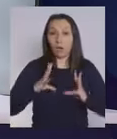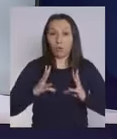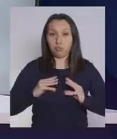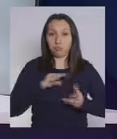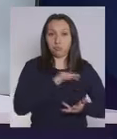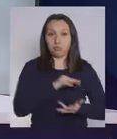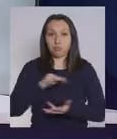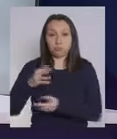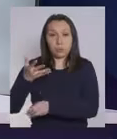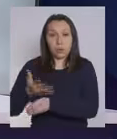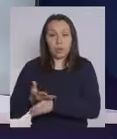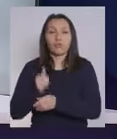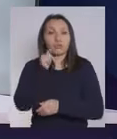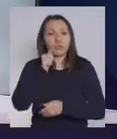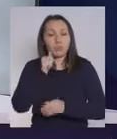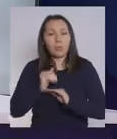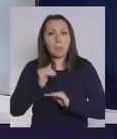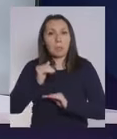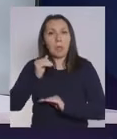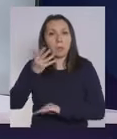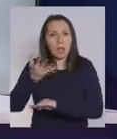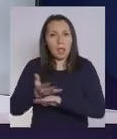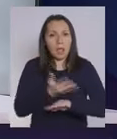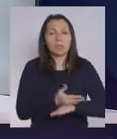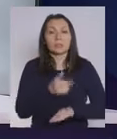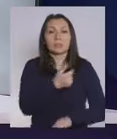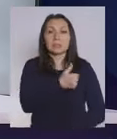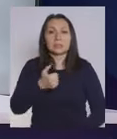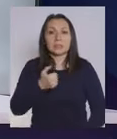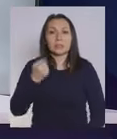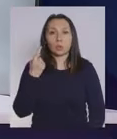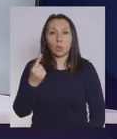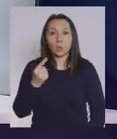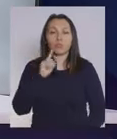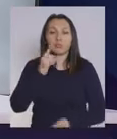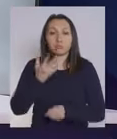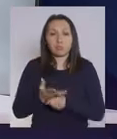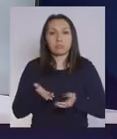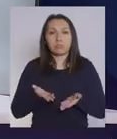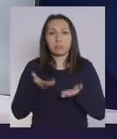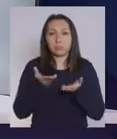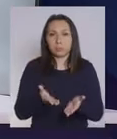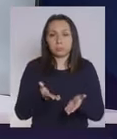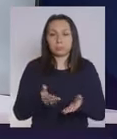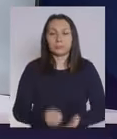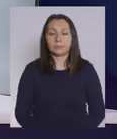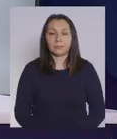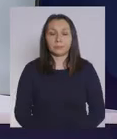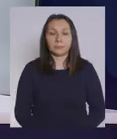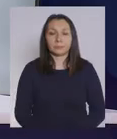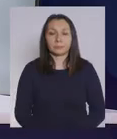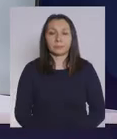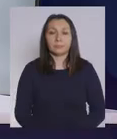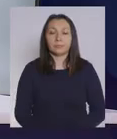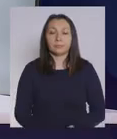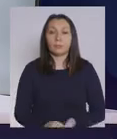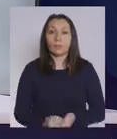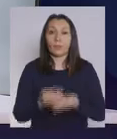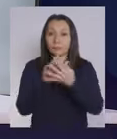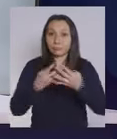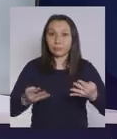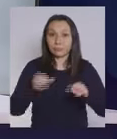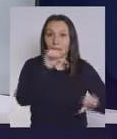la cifra sigue subiendo. Hoy día tenemos 601 ventiladores disponibles. La red de